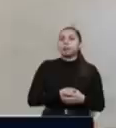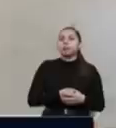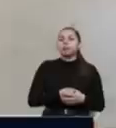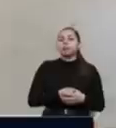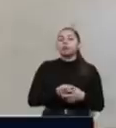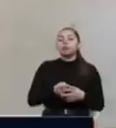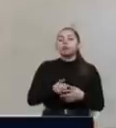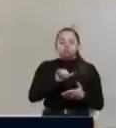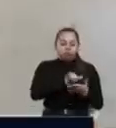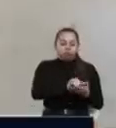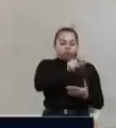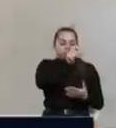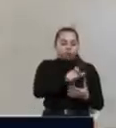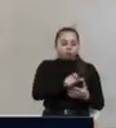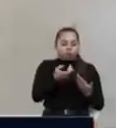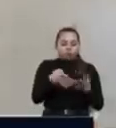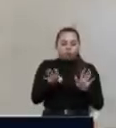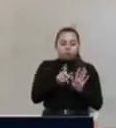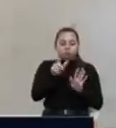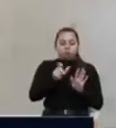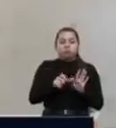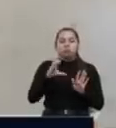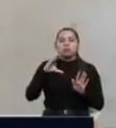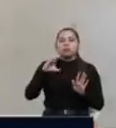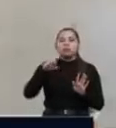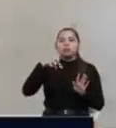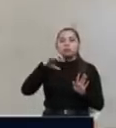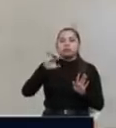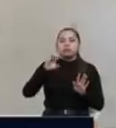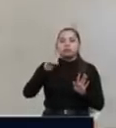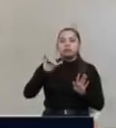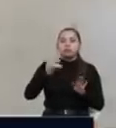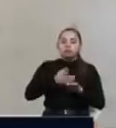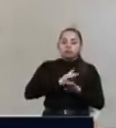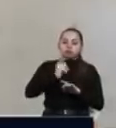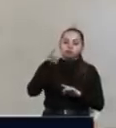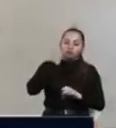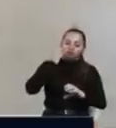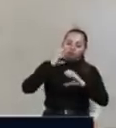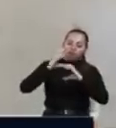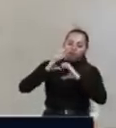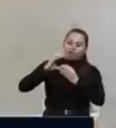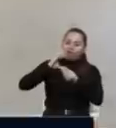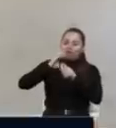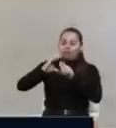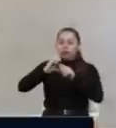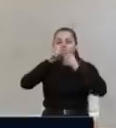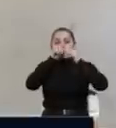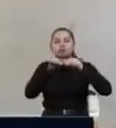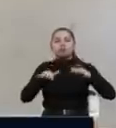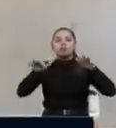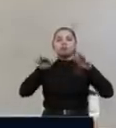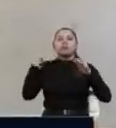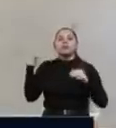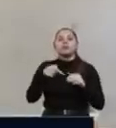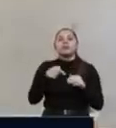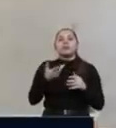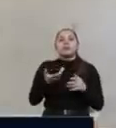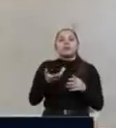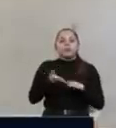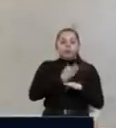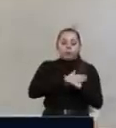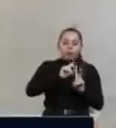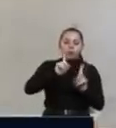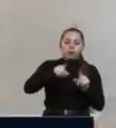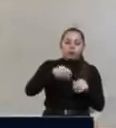Lo decía el senador Cepeda, pero ha salido en los medios, también tal vez lo